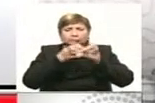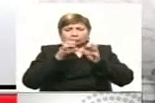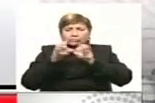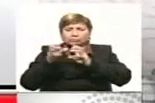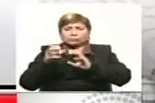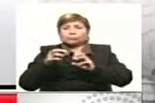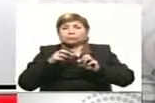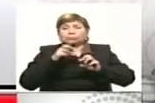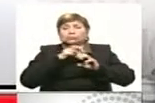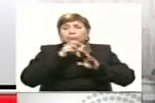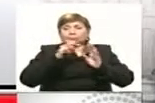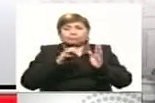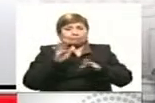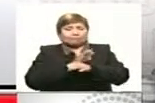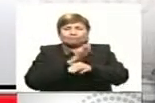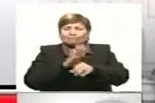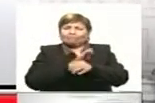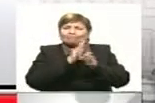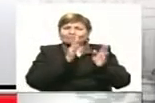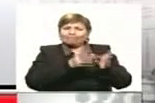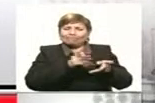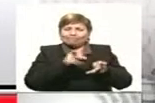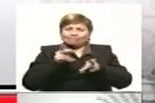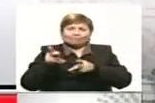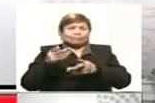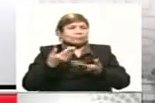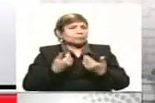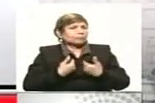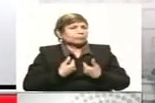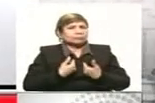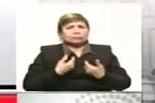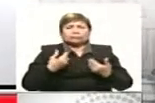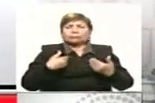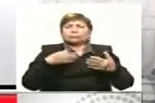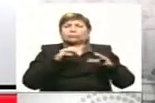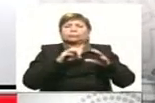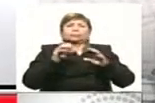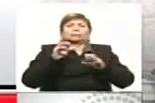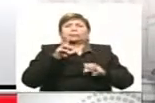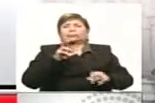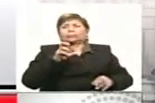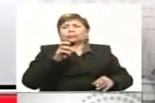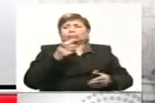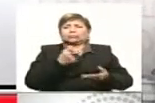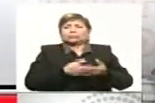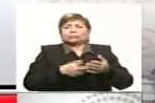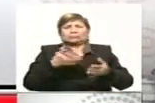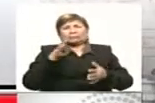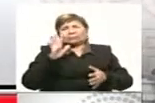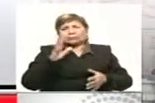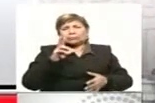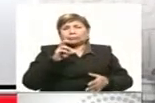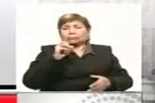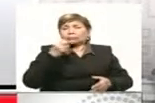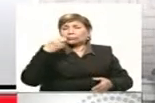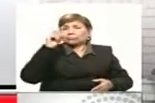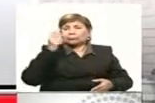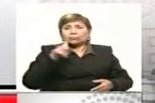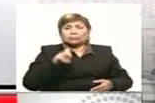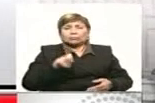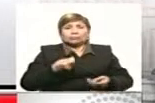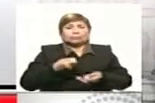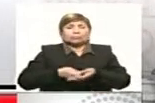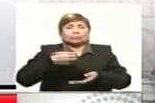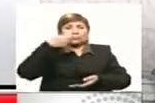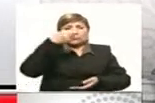son bastante insuficientes, ¿no? Vamos a añadir un rubro de 300, un poco más de 300 millones de soles para